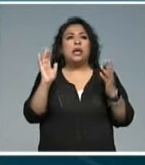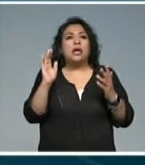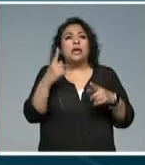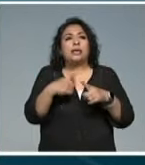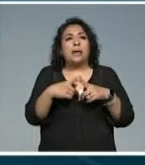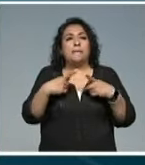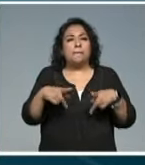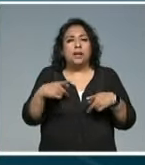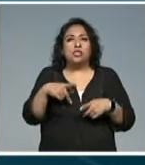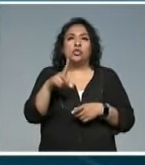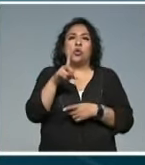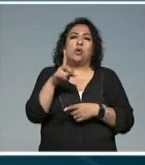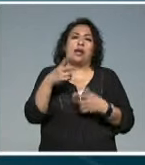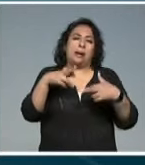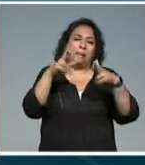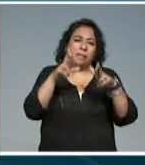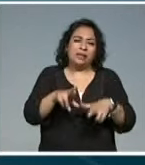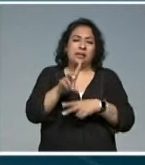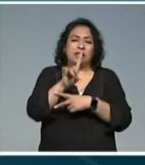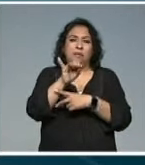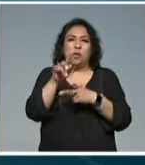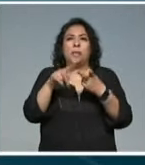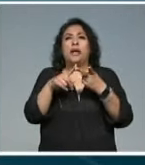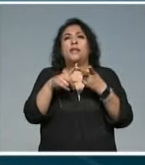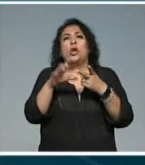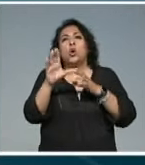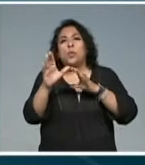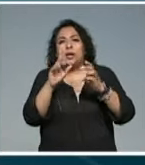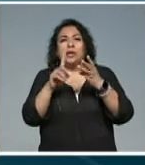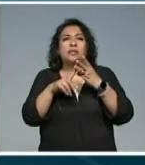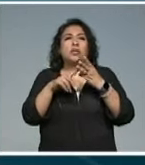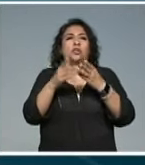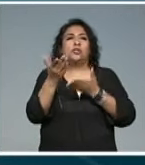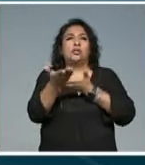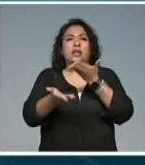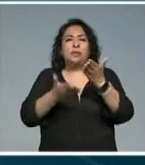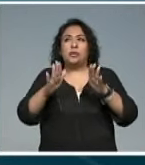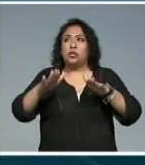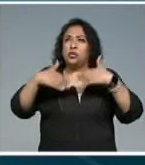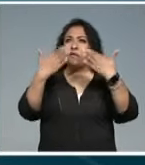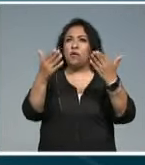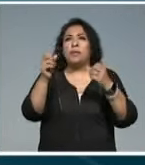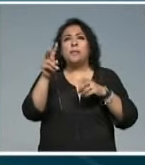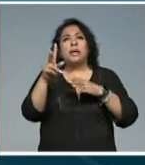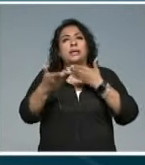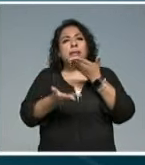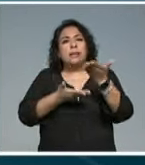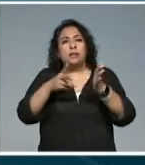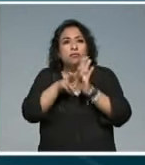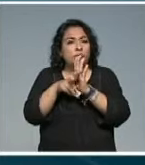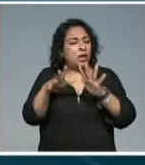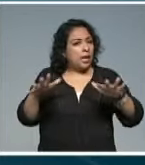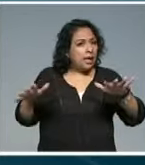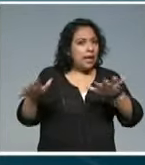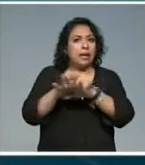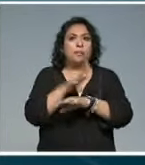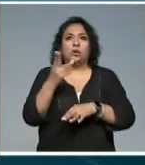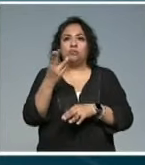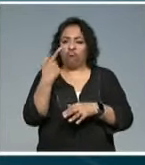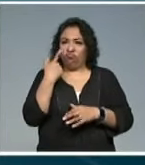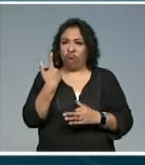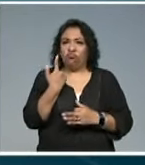diplomáticos y medios de comunicación, servicios exteriores y servicios audiovisuales, a renovarnos y hacer frente